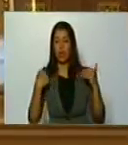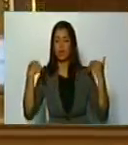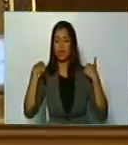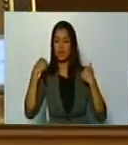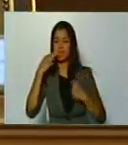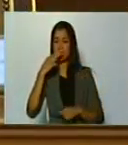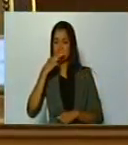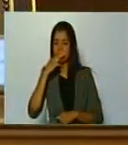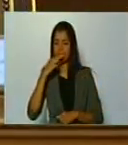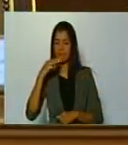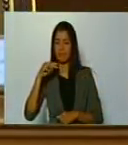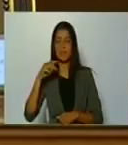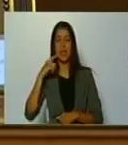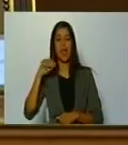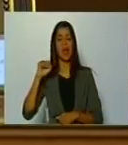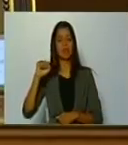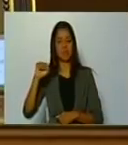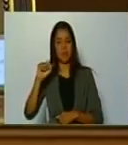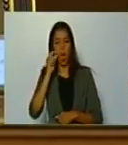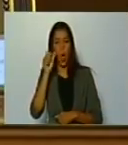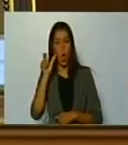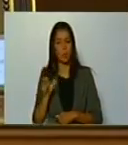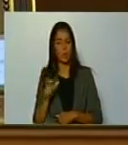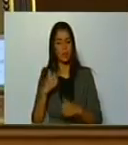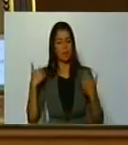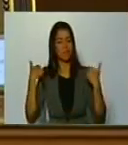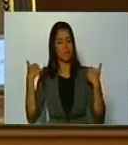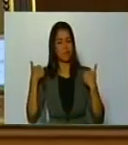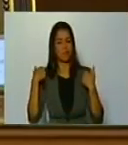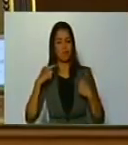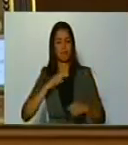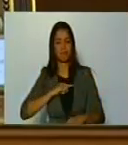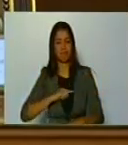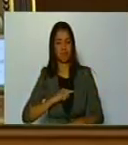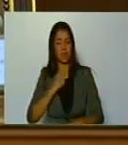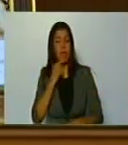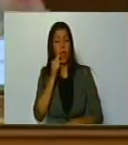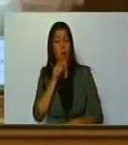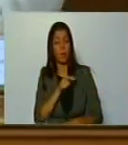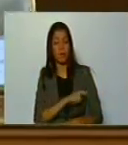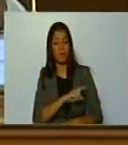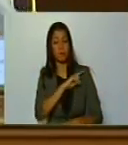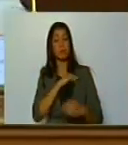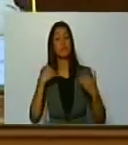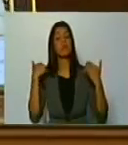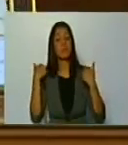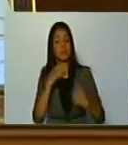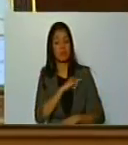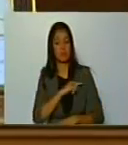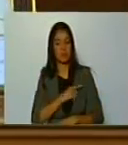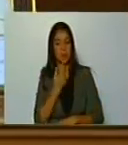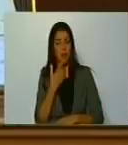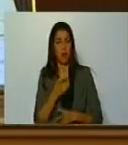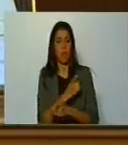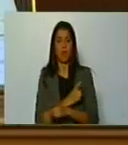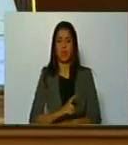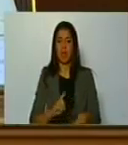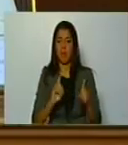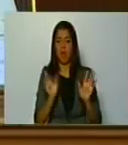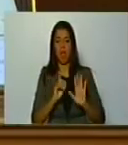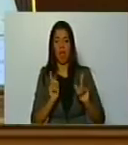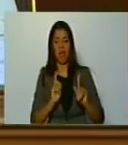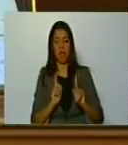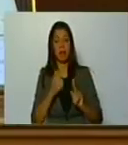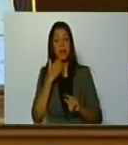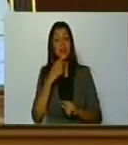amparando los crímenes de ese dictador, amparando el sistema jurídico de un dictador, que es negar la democracia en sí misma.